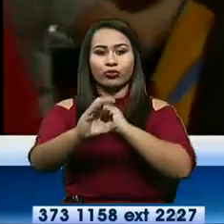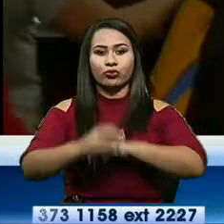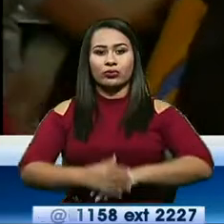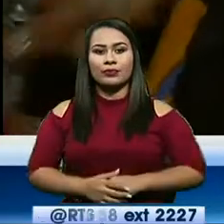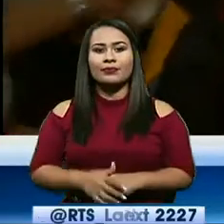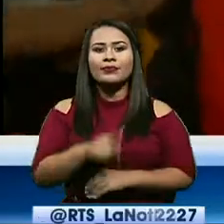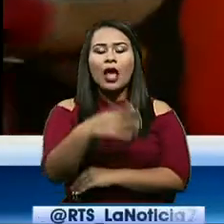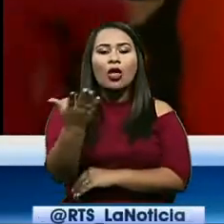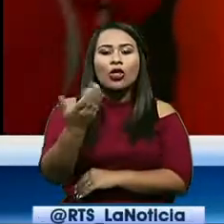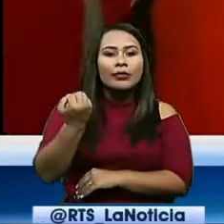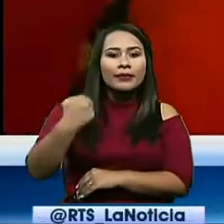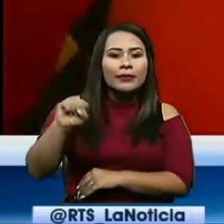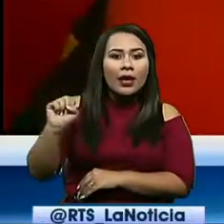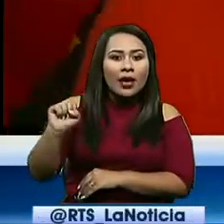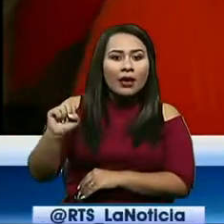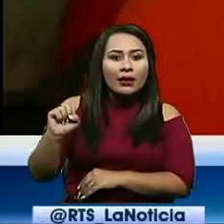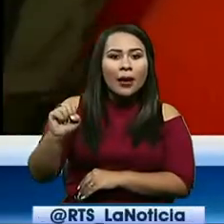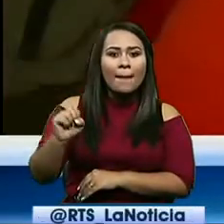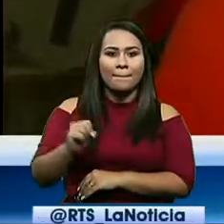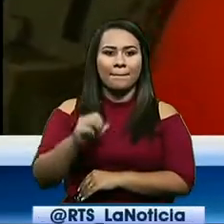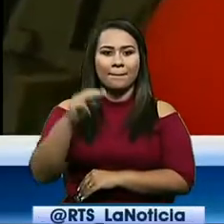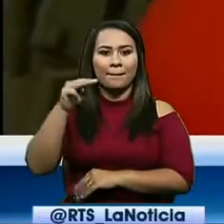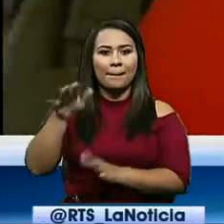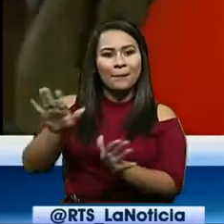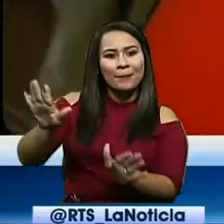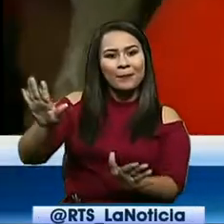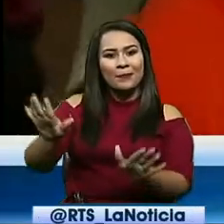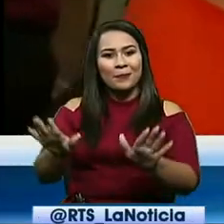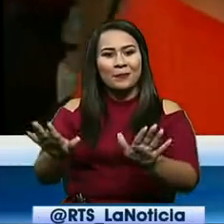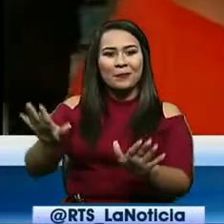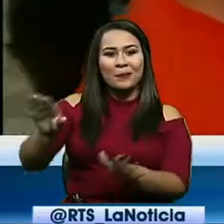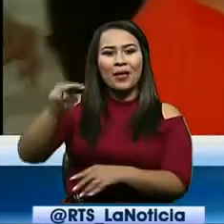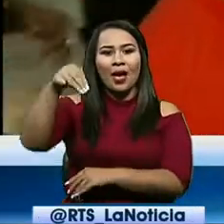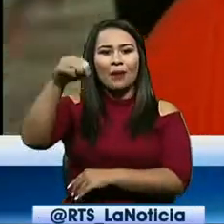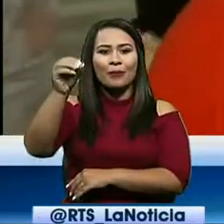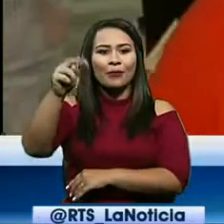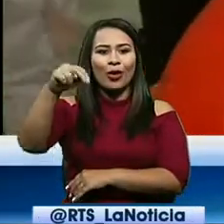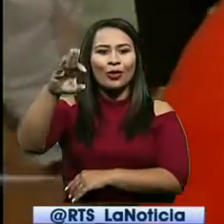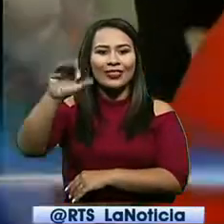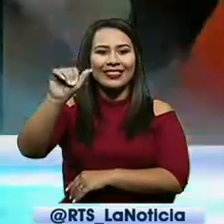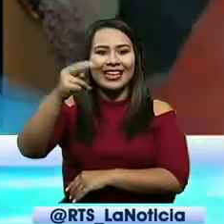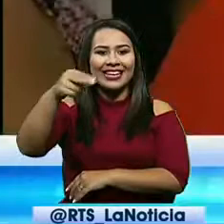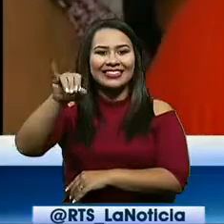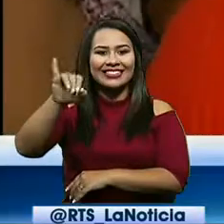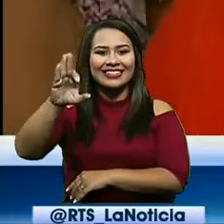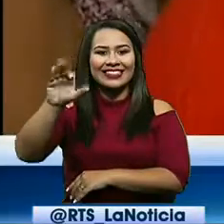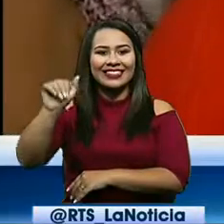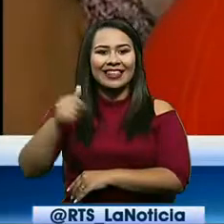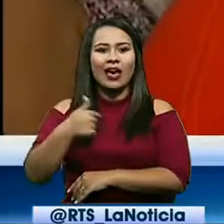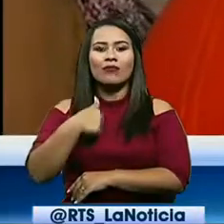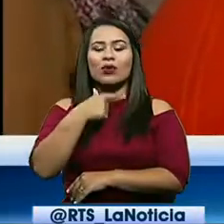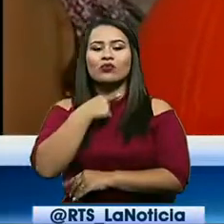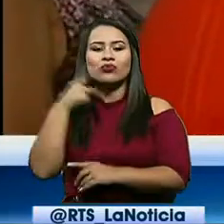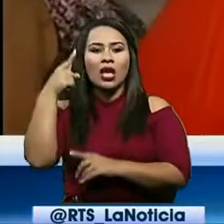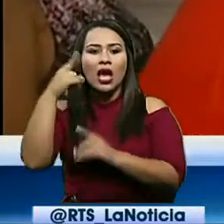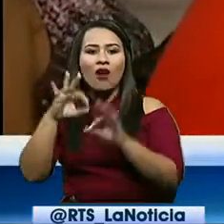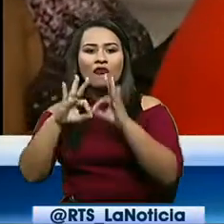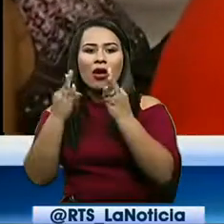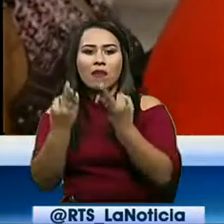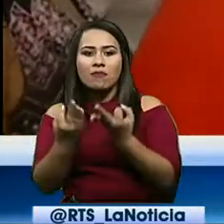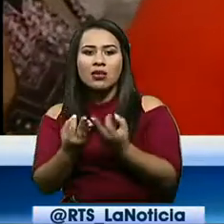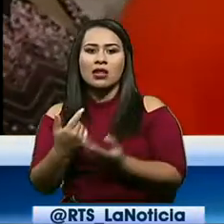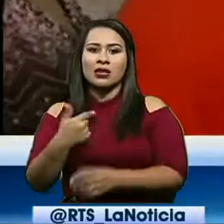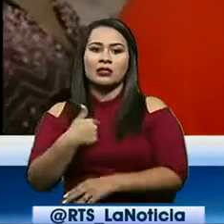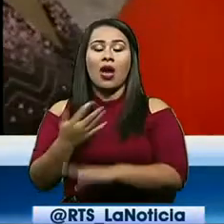¿Hacia dónde nos dirigimos? Montañita. ¿Cómo hace montaña? ¿Nos vamos a pasar bien fin de año? Sí, vivo por allá, pasar con la familia, ya que no pasé de